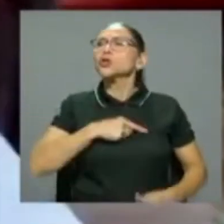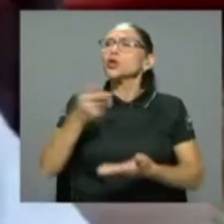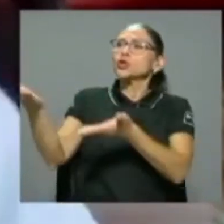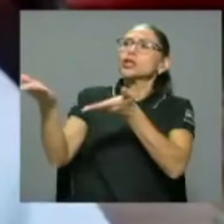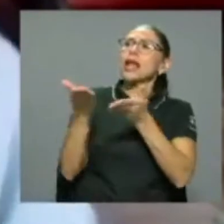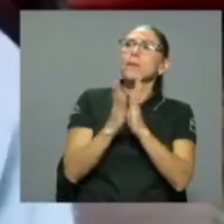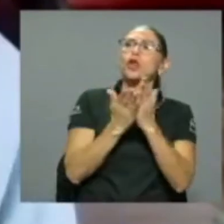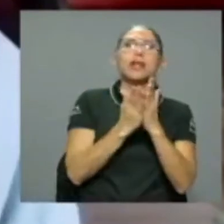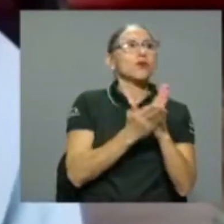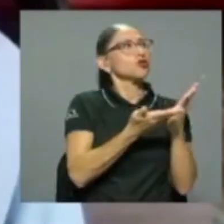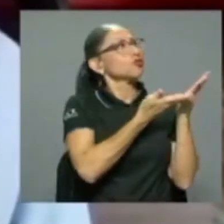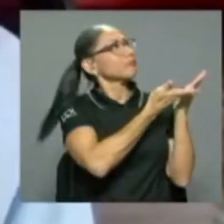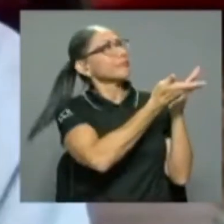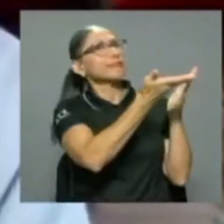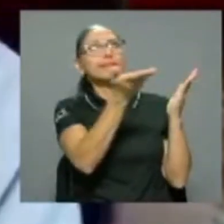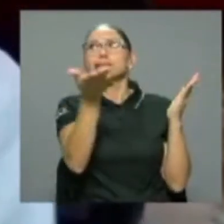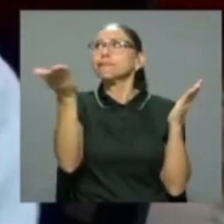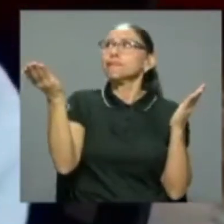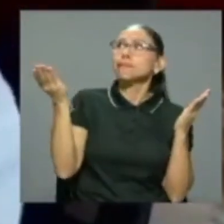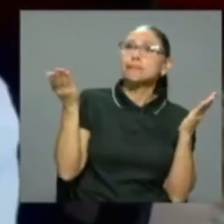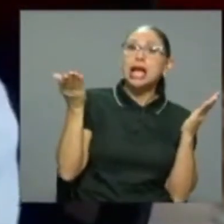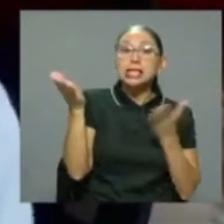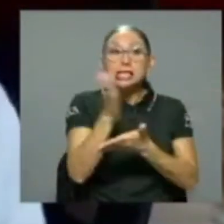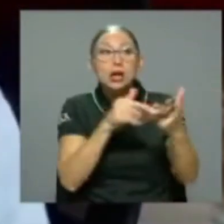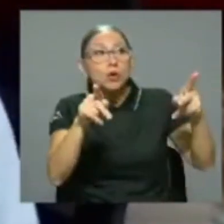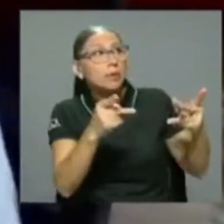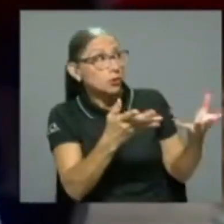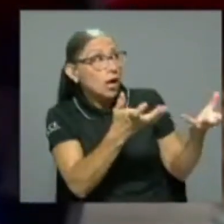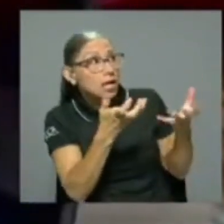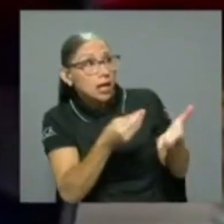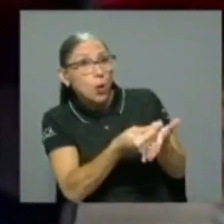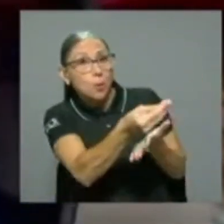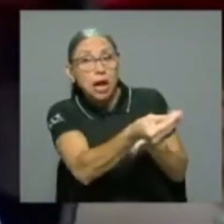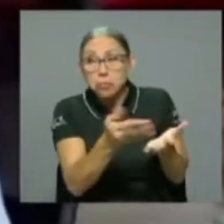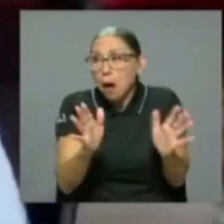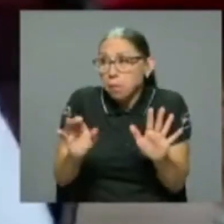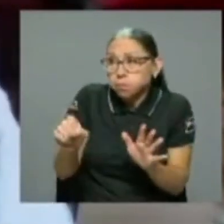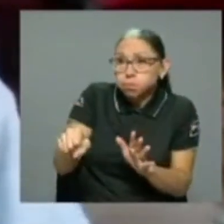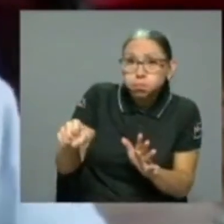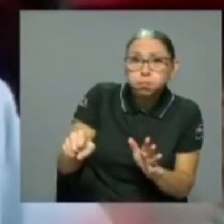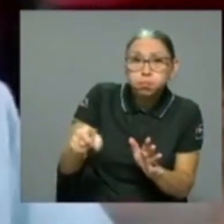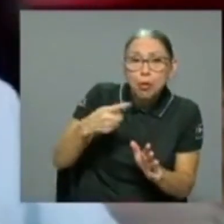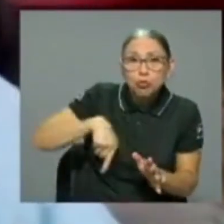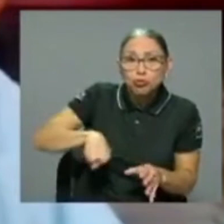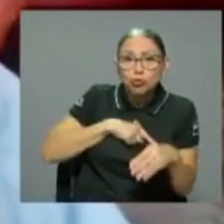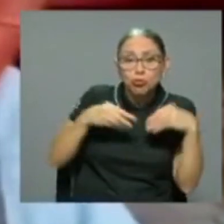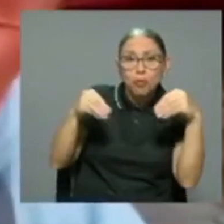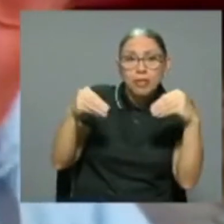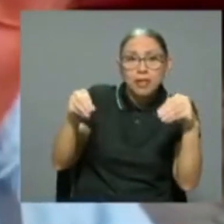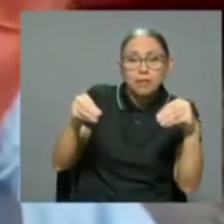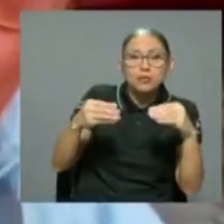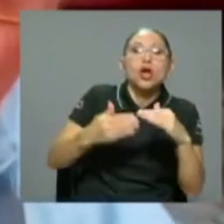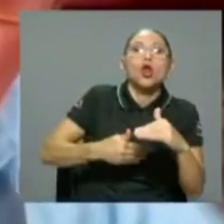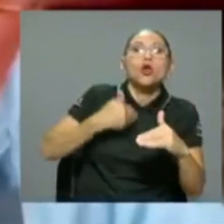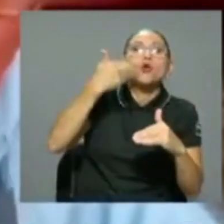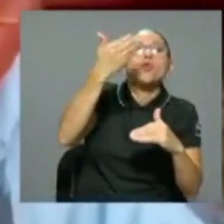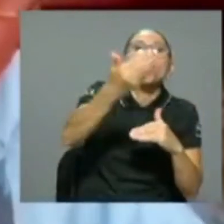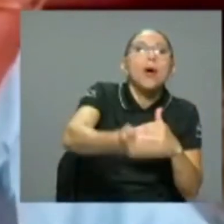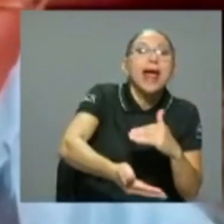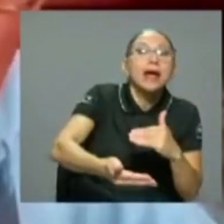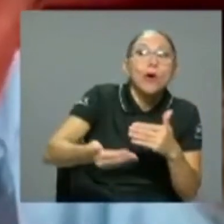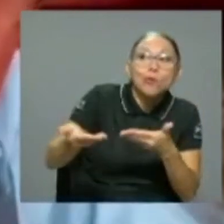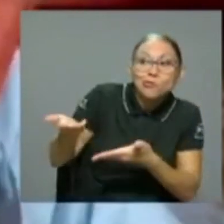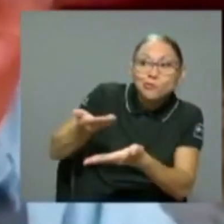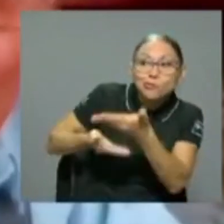si un cliente quiere comprar uno, nos pide que se lo vendamos. Nosotros lo hacemos, luego nos entendemos con el autor o el